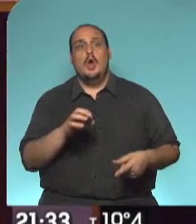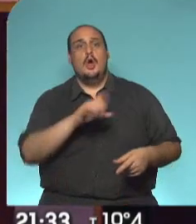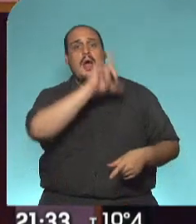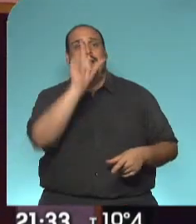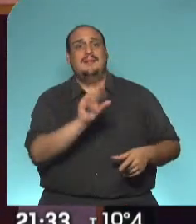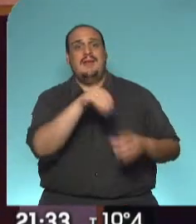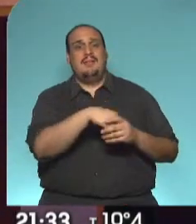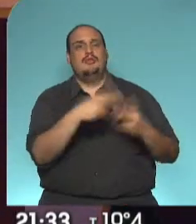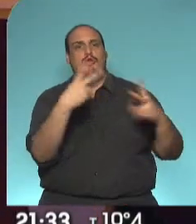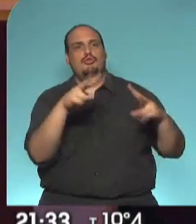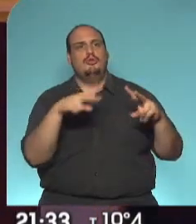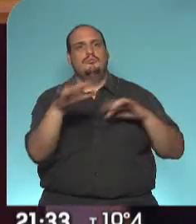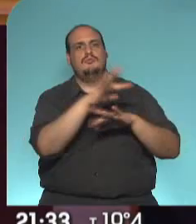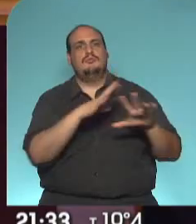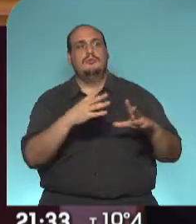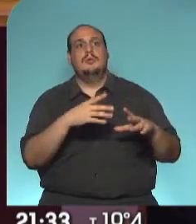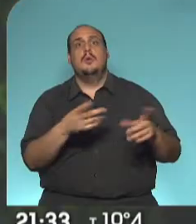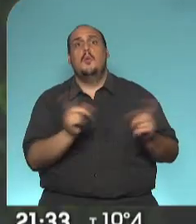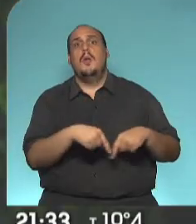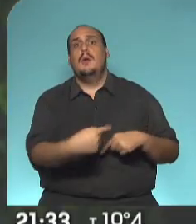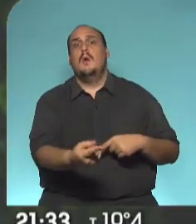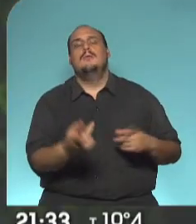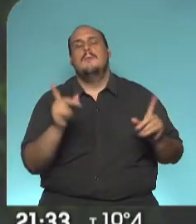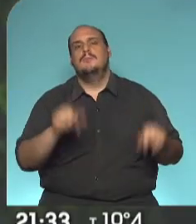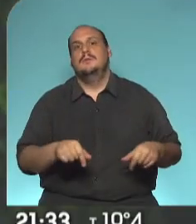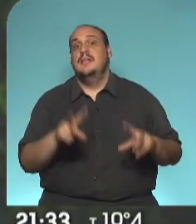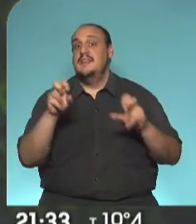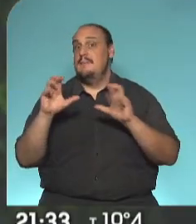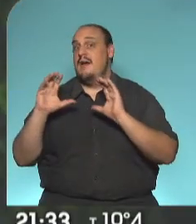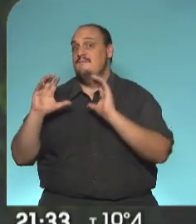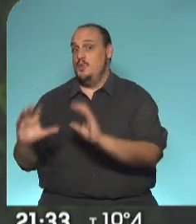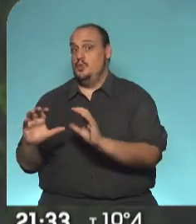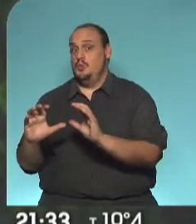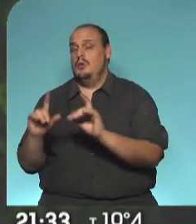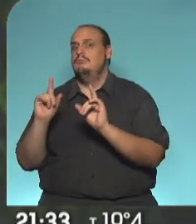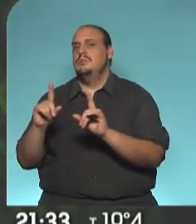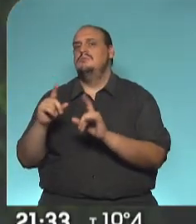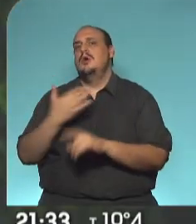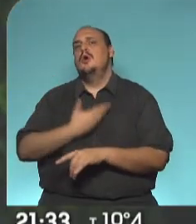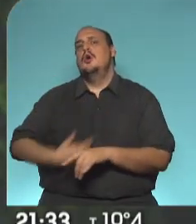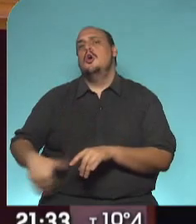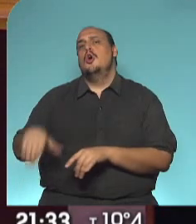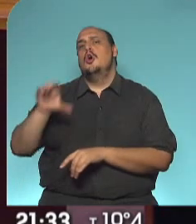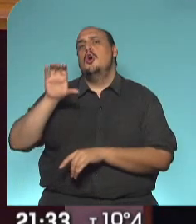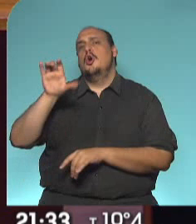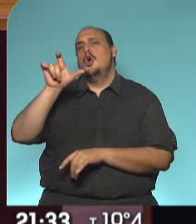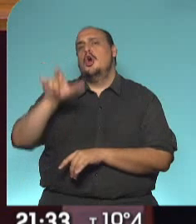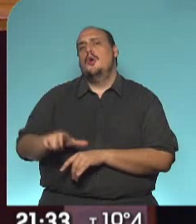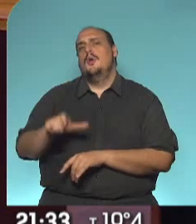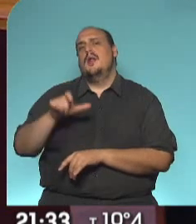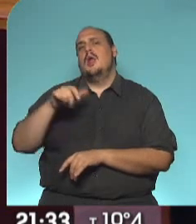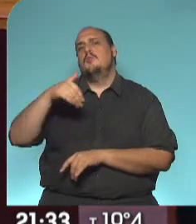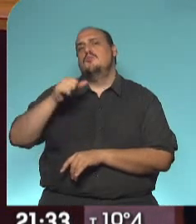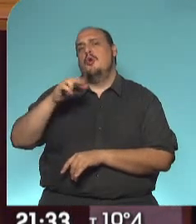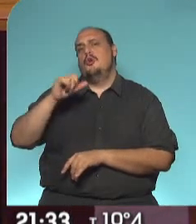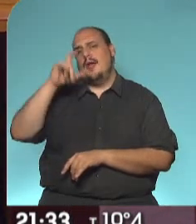en reactivarse si vamos al fútbol y a esta versión que tomo gerardo morales- gobernadores jujuy que adaptado que quiere presentar un